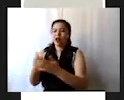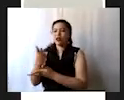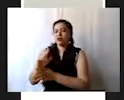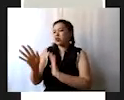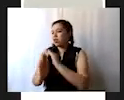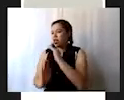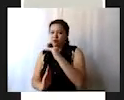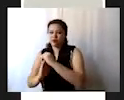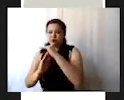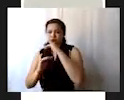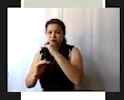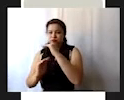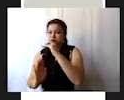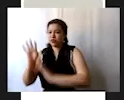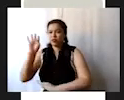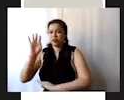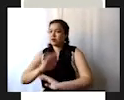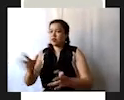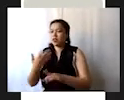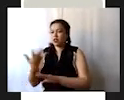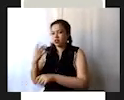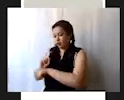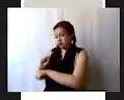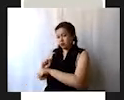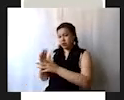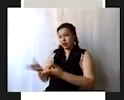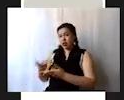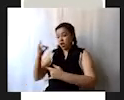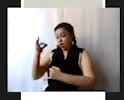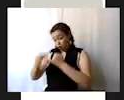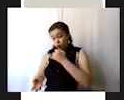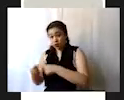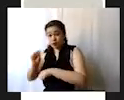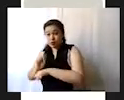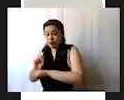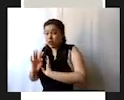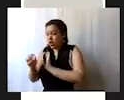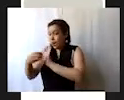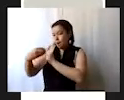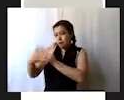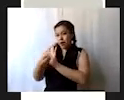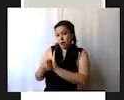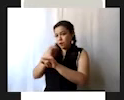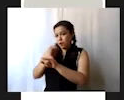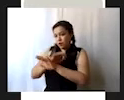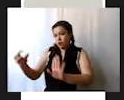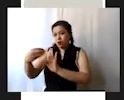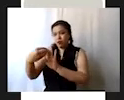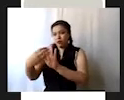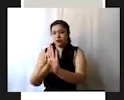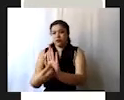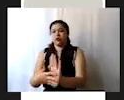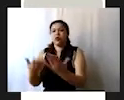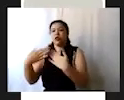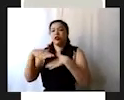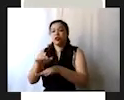Han salido las cifras en las últimas semanas, particularmente la última semana salió un informe sobre pues,